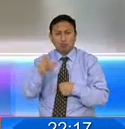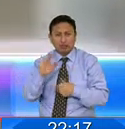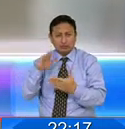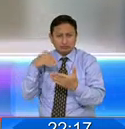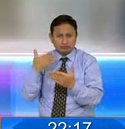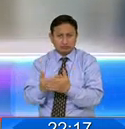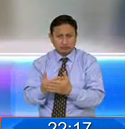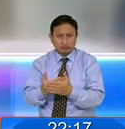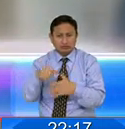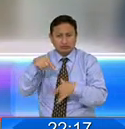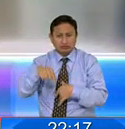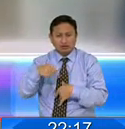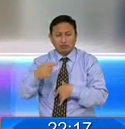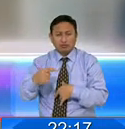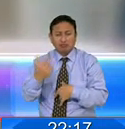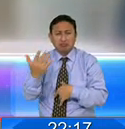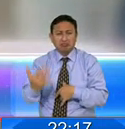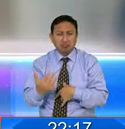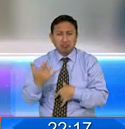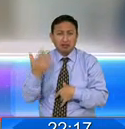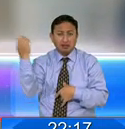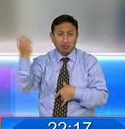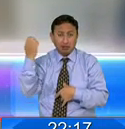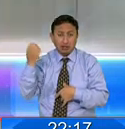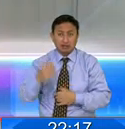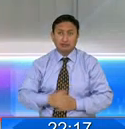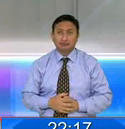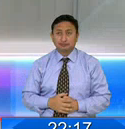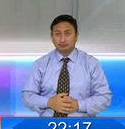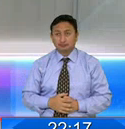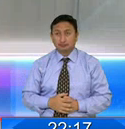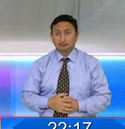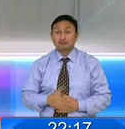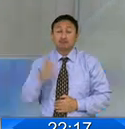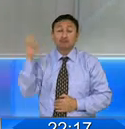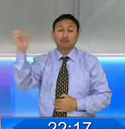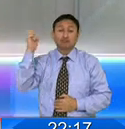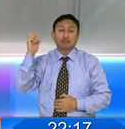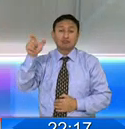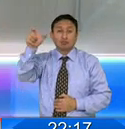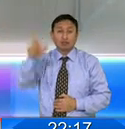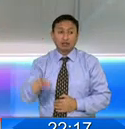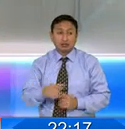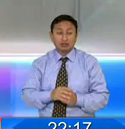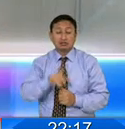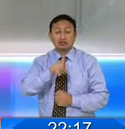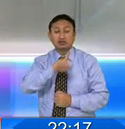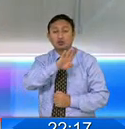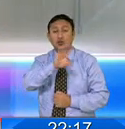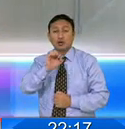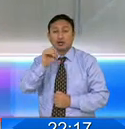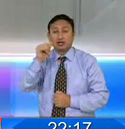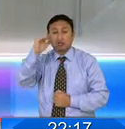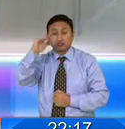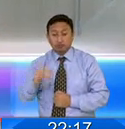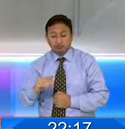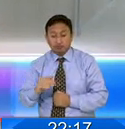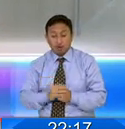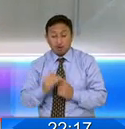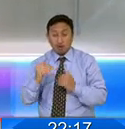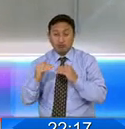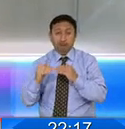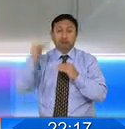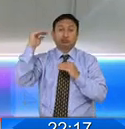llegan tienen que esperar por un espacio en emergencia COVID. La emergencia, que tuvo un descenso a 140 pacientes, ahora tiene una media de